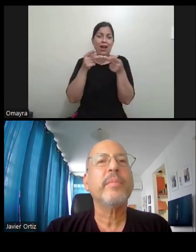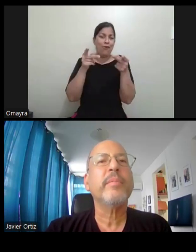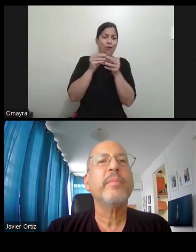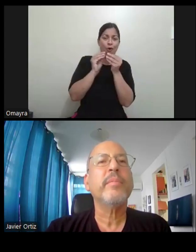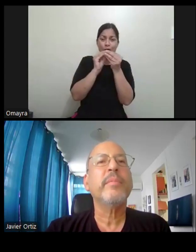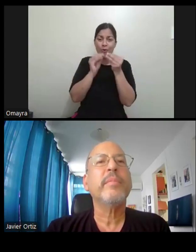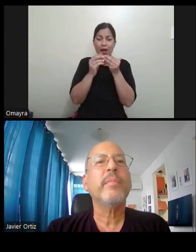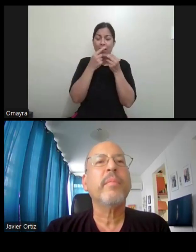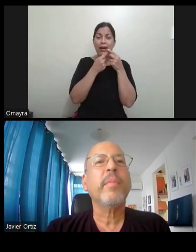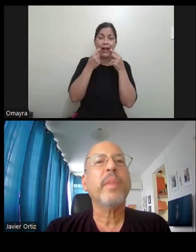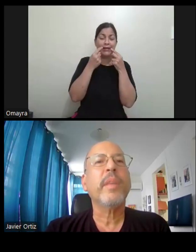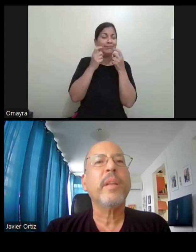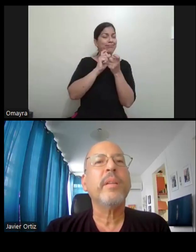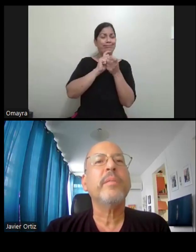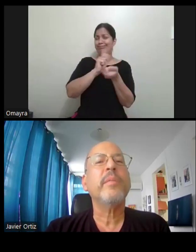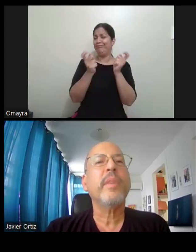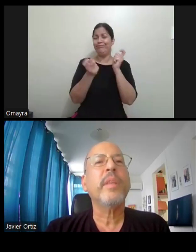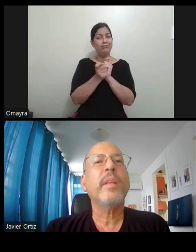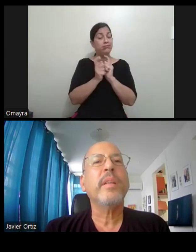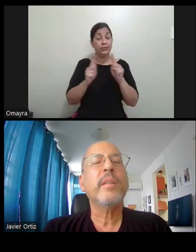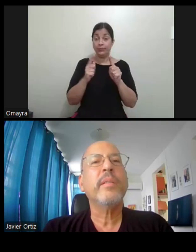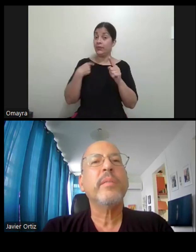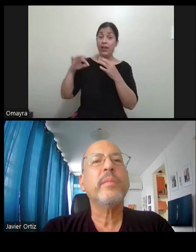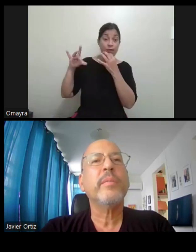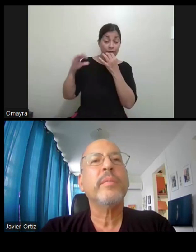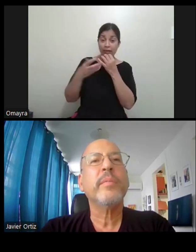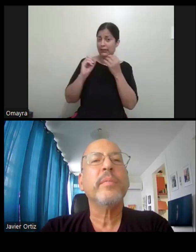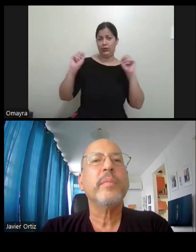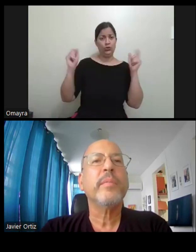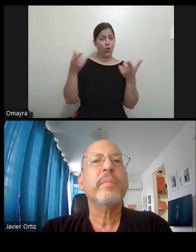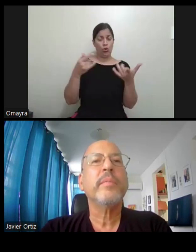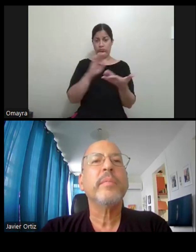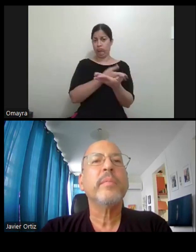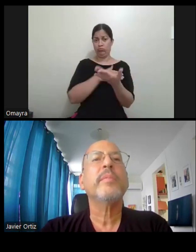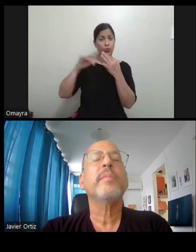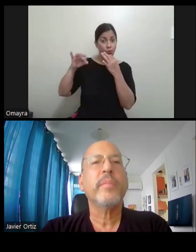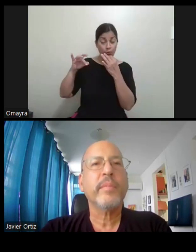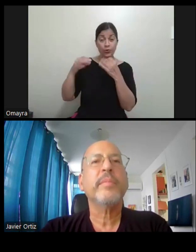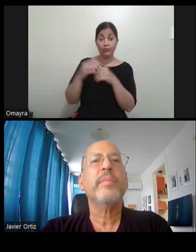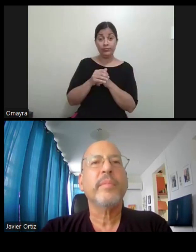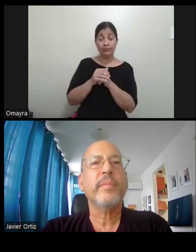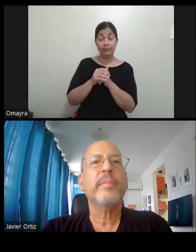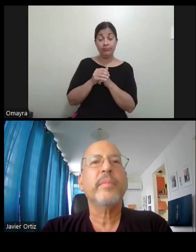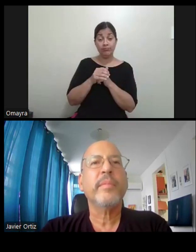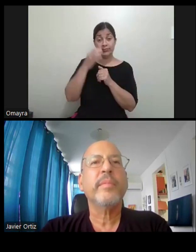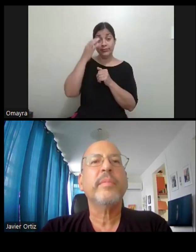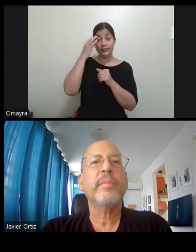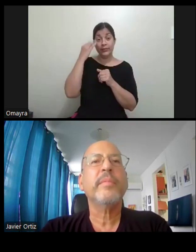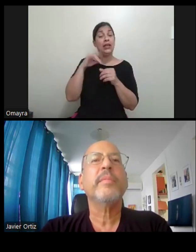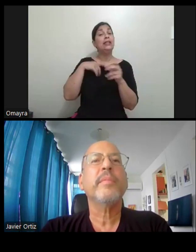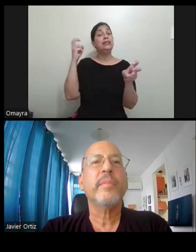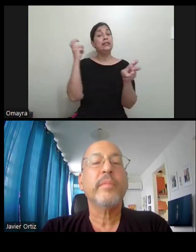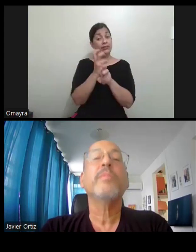del aire, todo va a cambiar. La flauta y todos los instrumentos de viento, madera o viento metal son altamente menospreciados, son muy